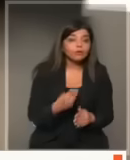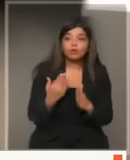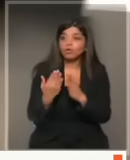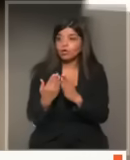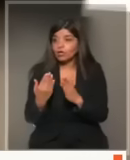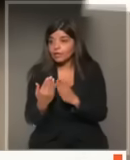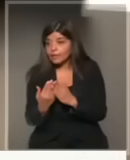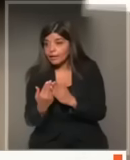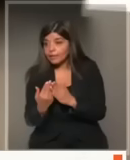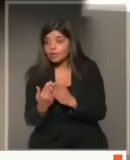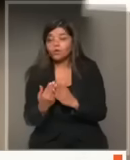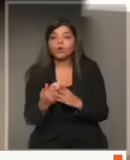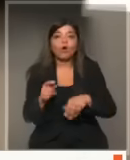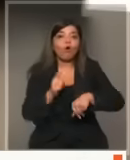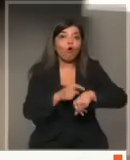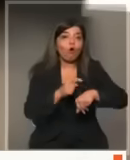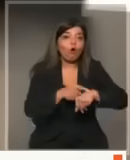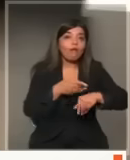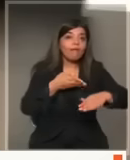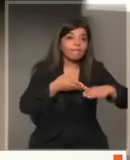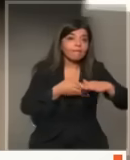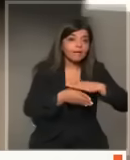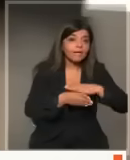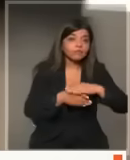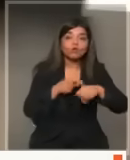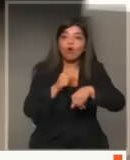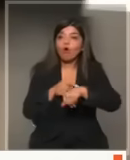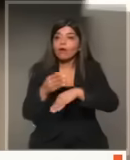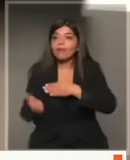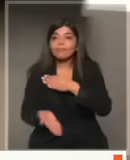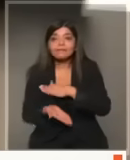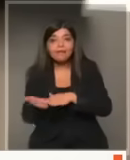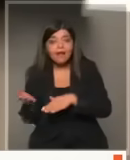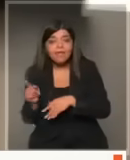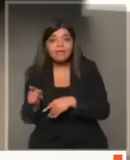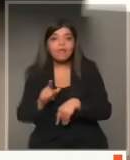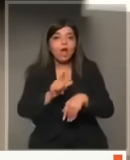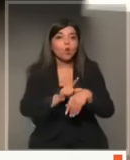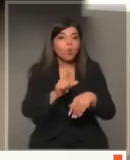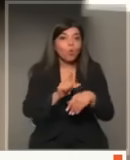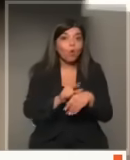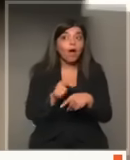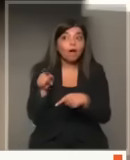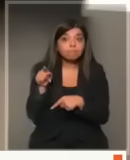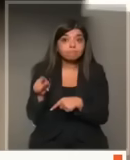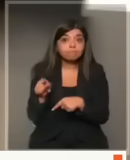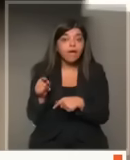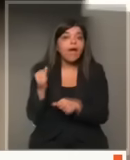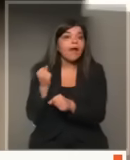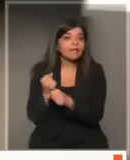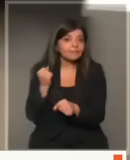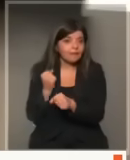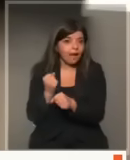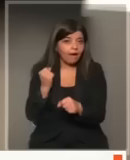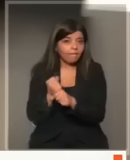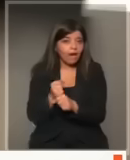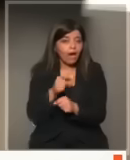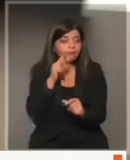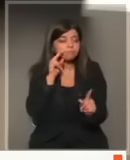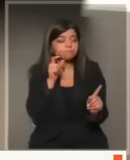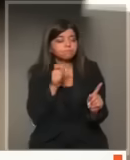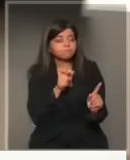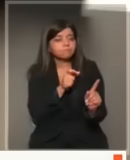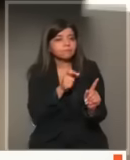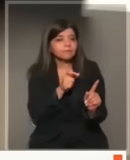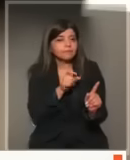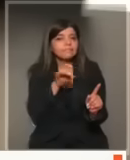hora de ingreso, hora de salida, el lugar, ¿cierto?, donde se efectuaban las labores profesionales por